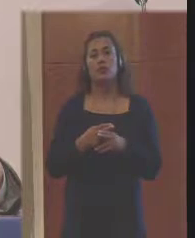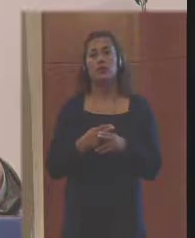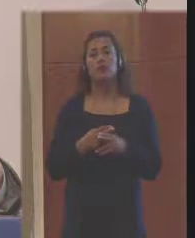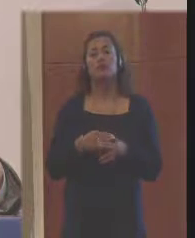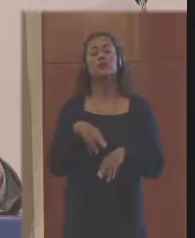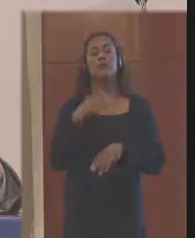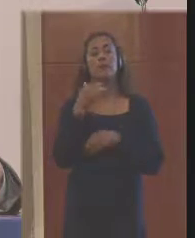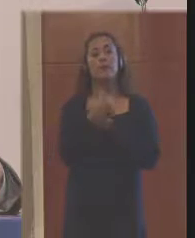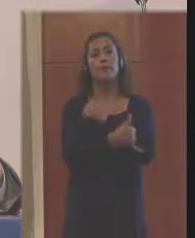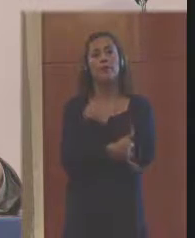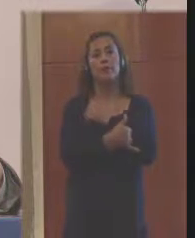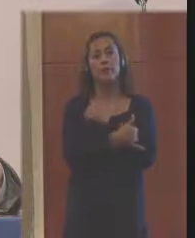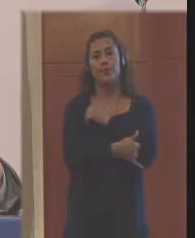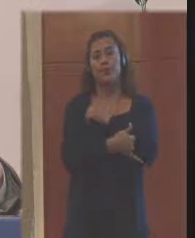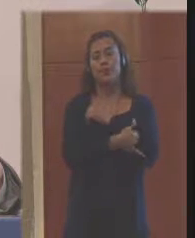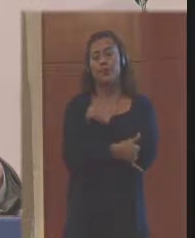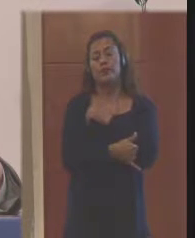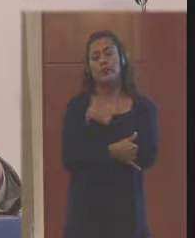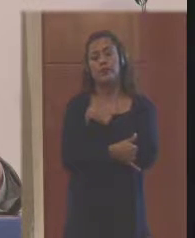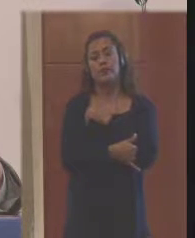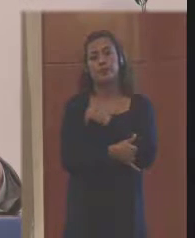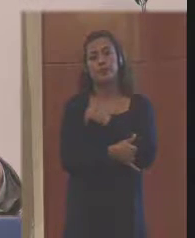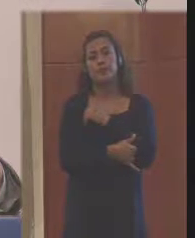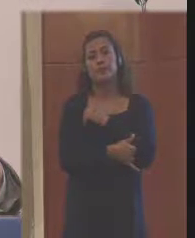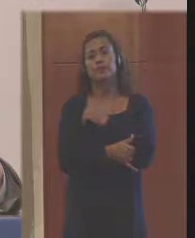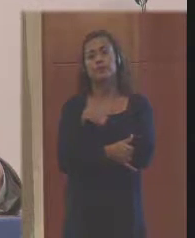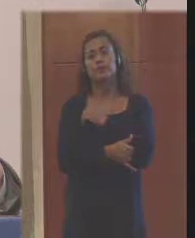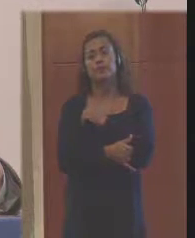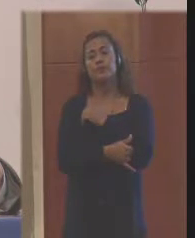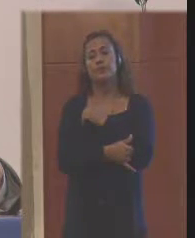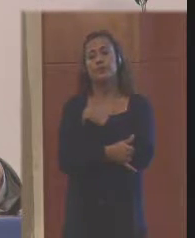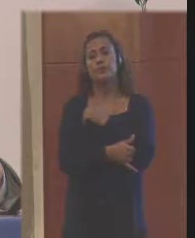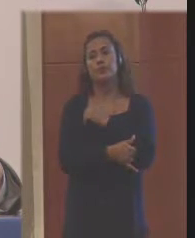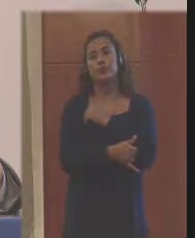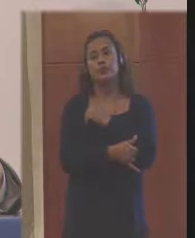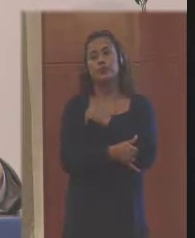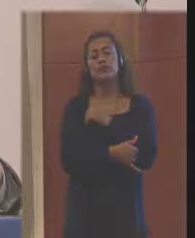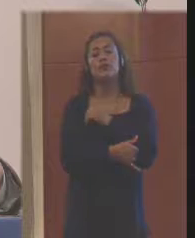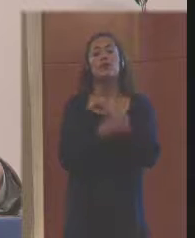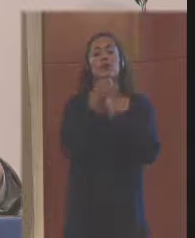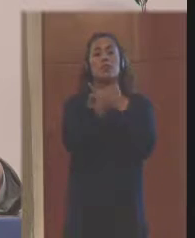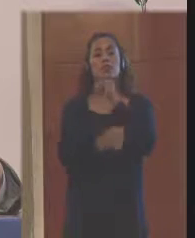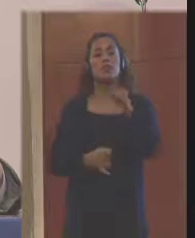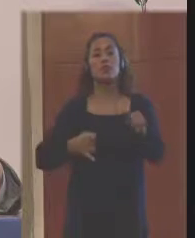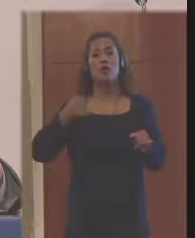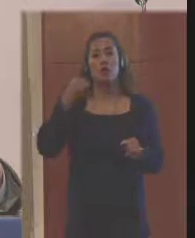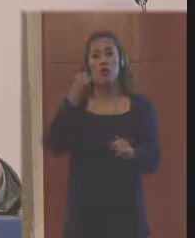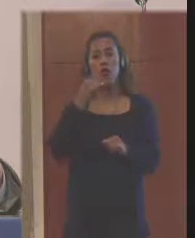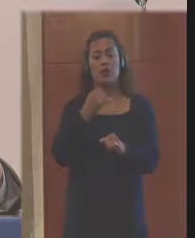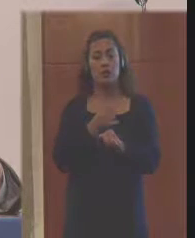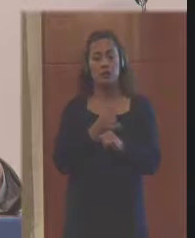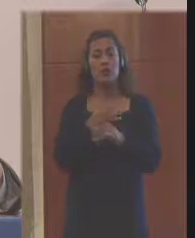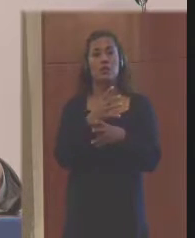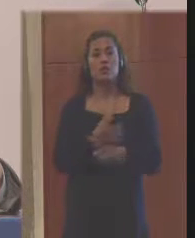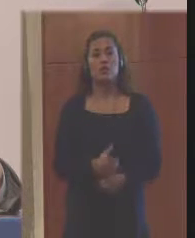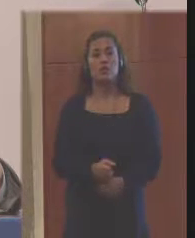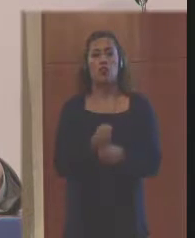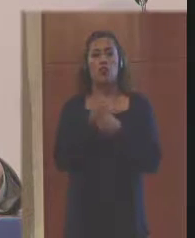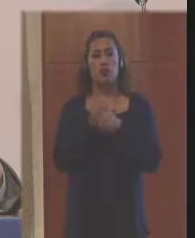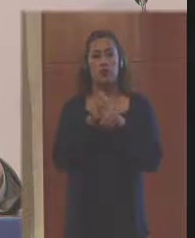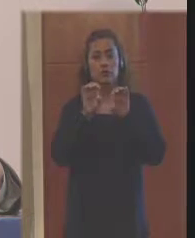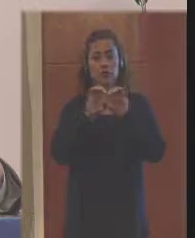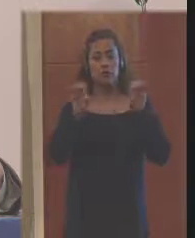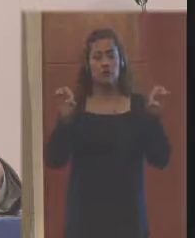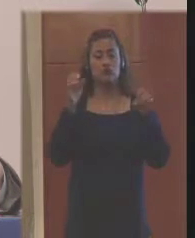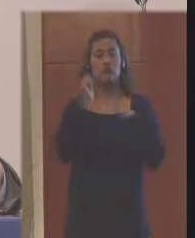Swiss Re. Es una de las reaseguradoras a nivel internacional con mayor reputación y con mayor trabajo